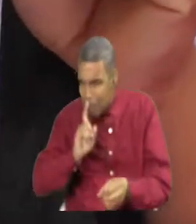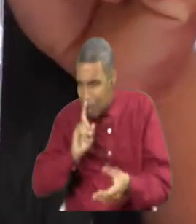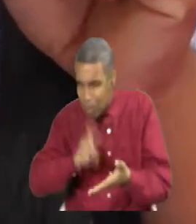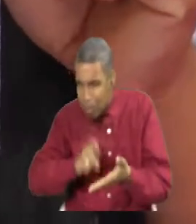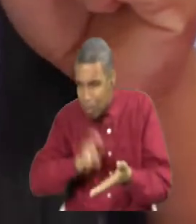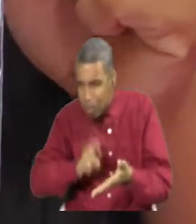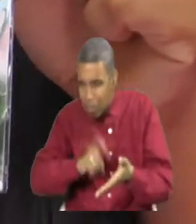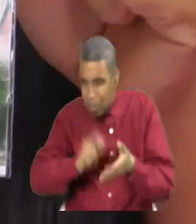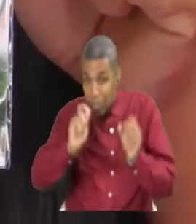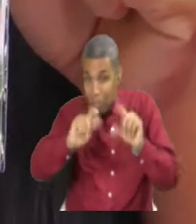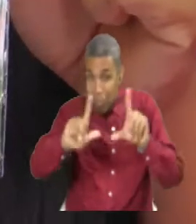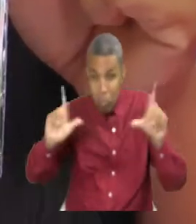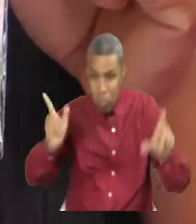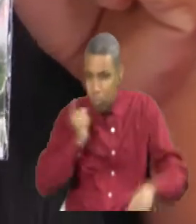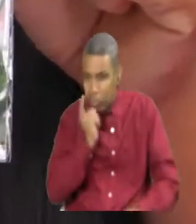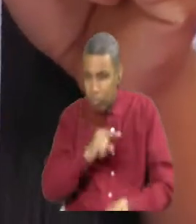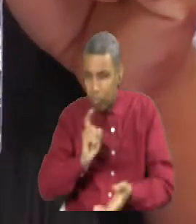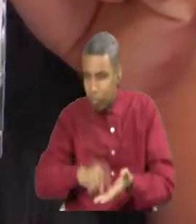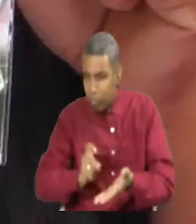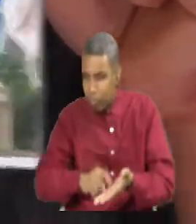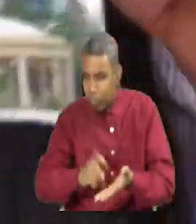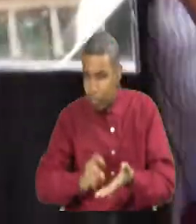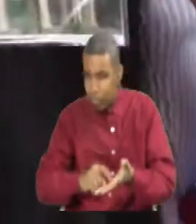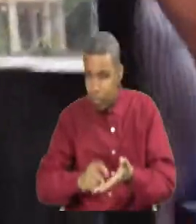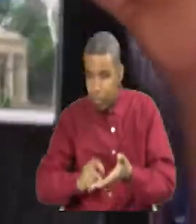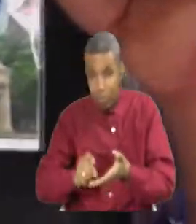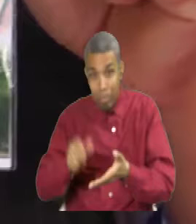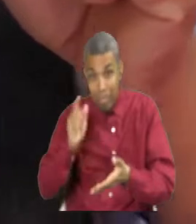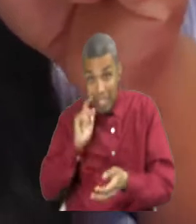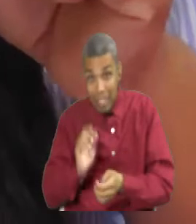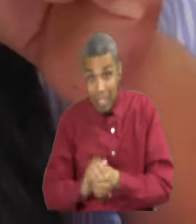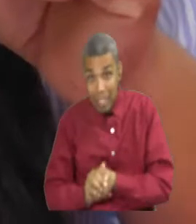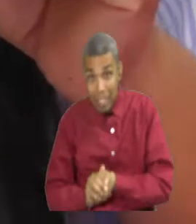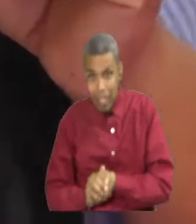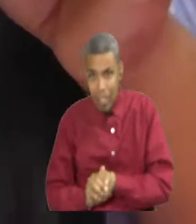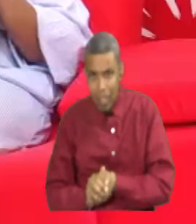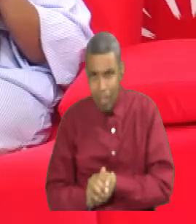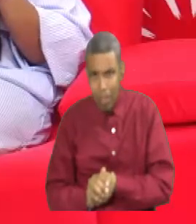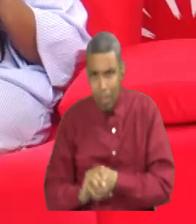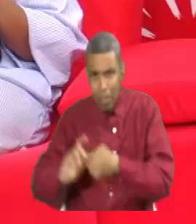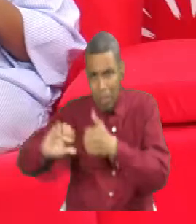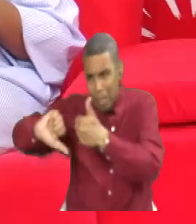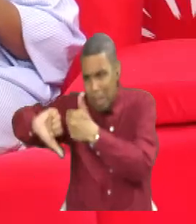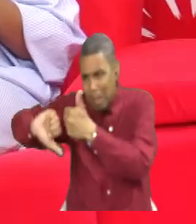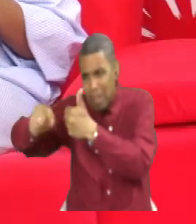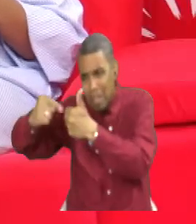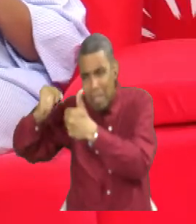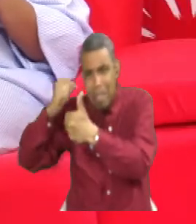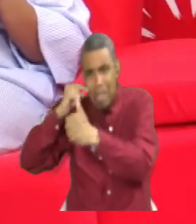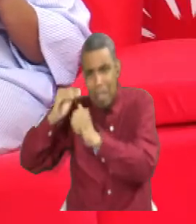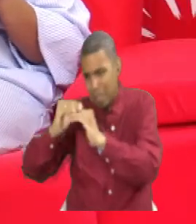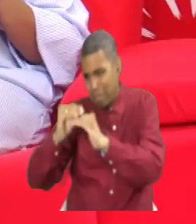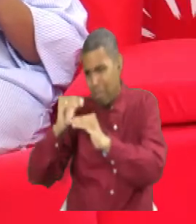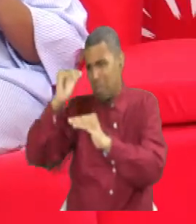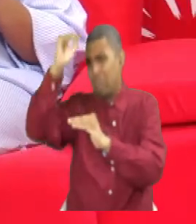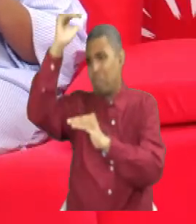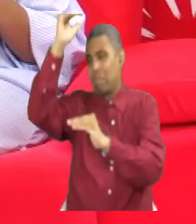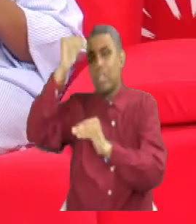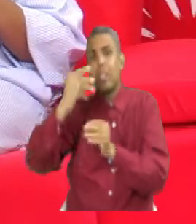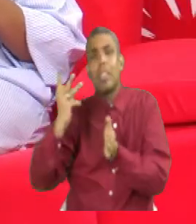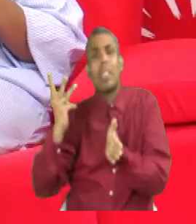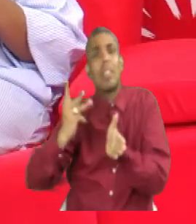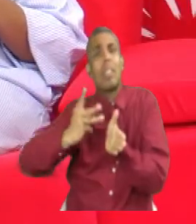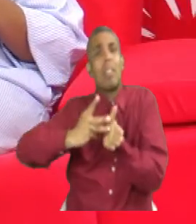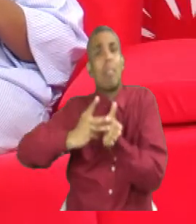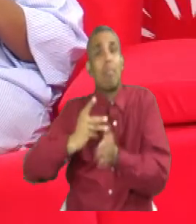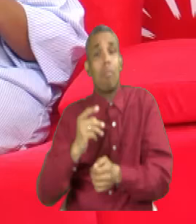pronto habrá quien dice, pero 3.600, hay quienes tienen 5 millones. Oye, sí, pero es una artista nueva que está empezando a sonar y que